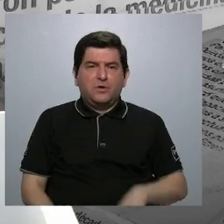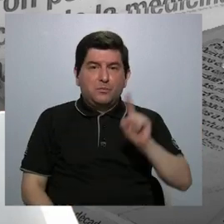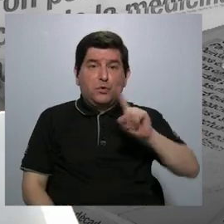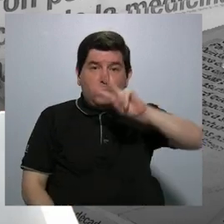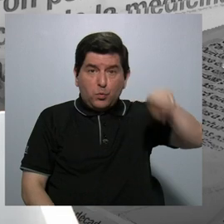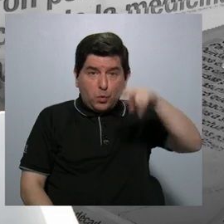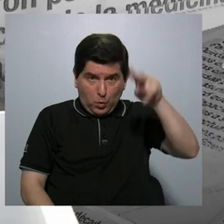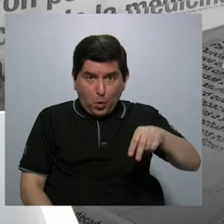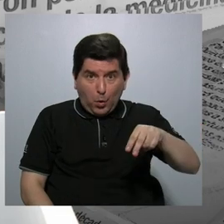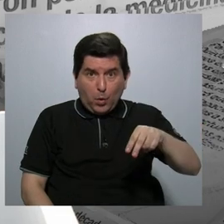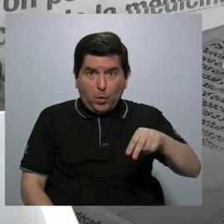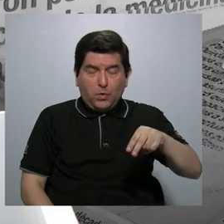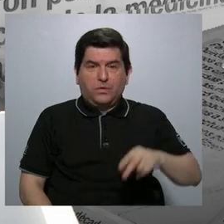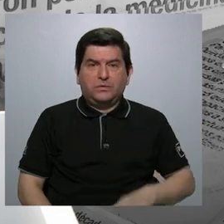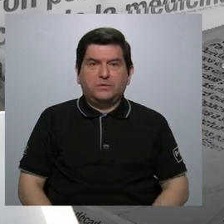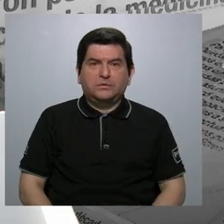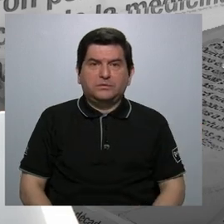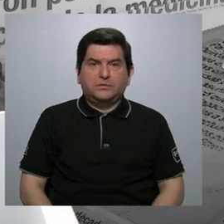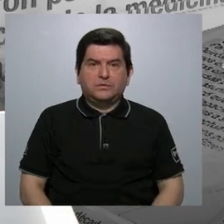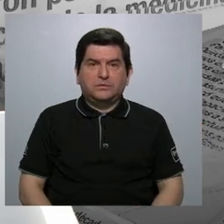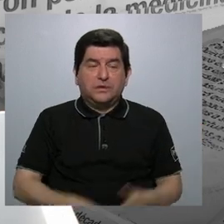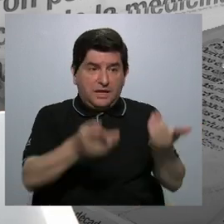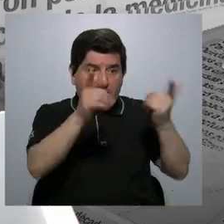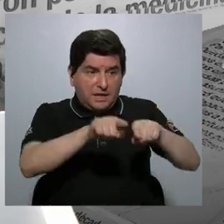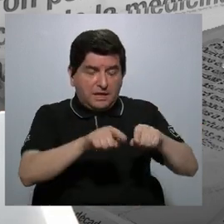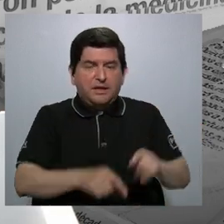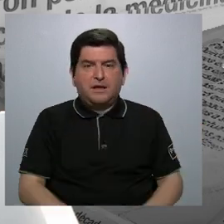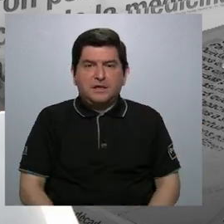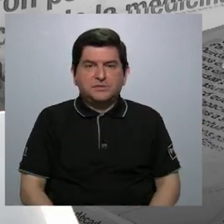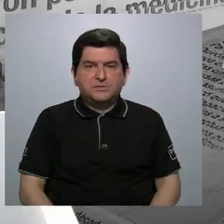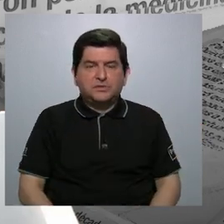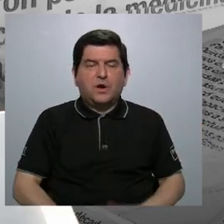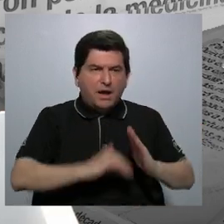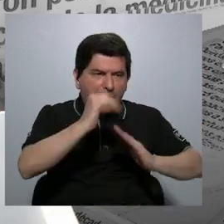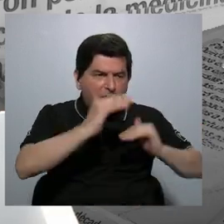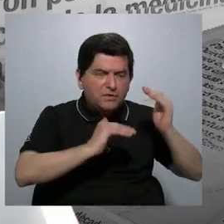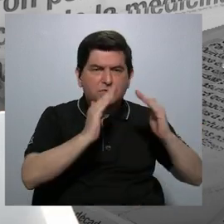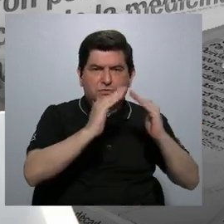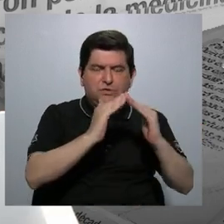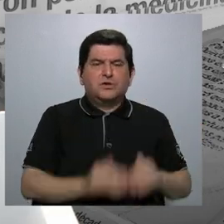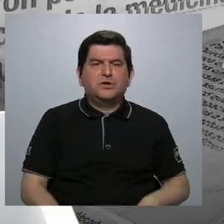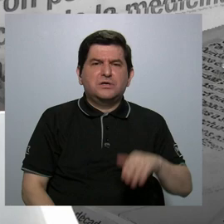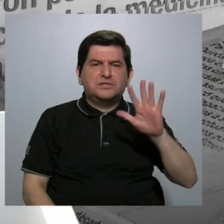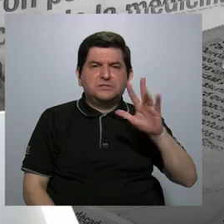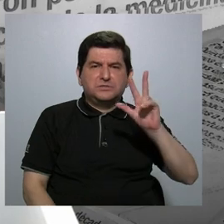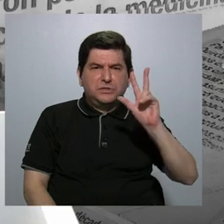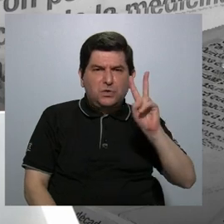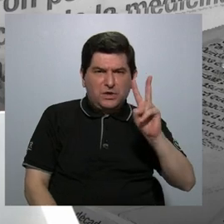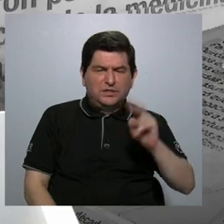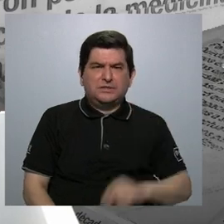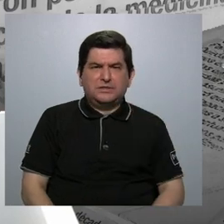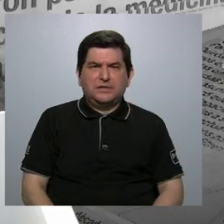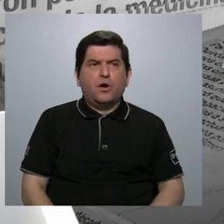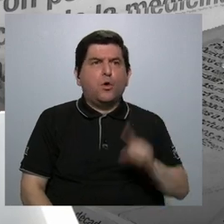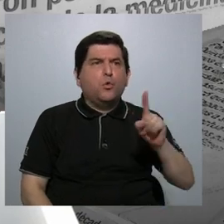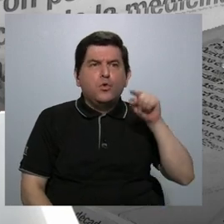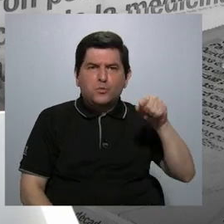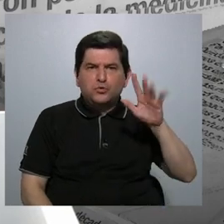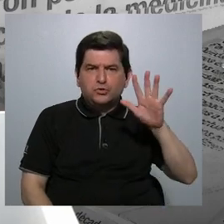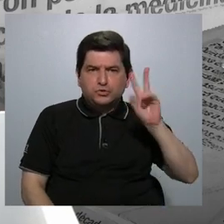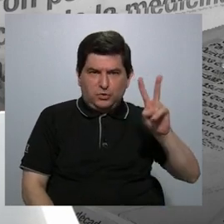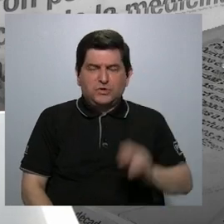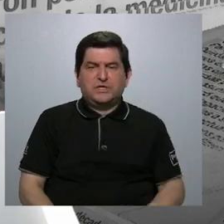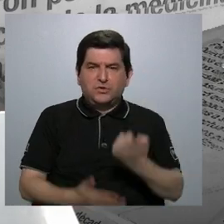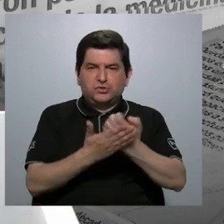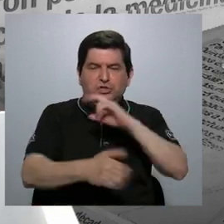colón que se destinaba a vivienda era como unos 52, ¿verdad?, que se generaba en